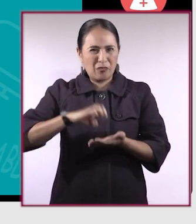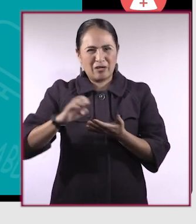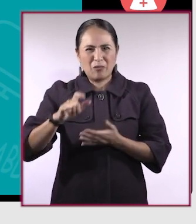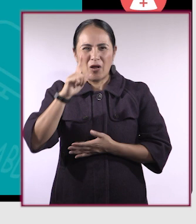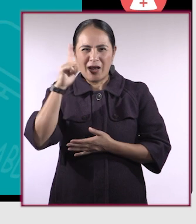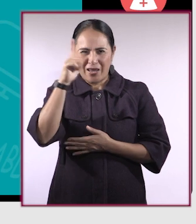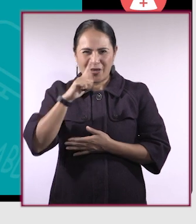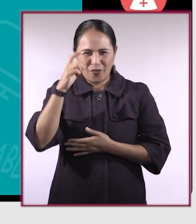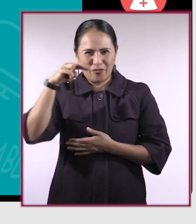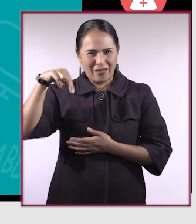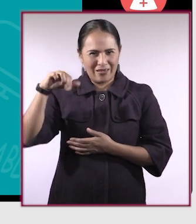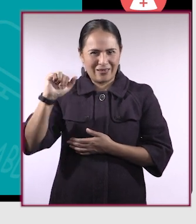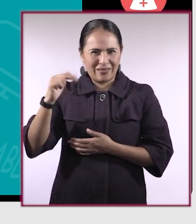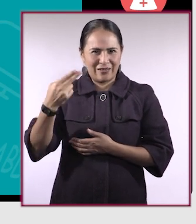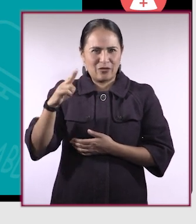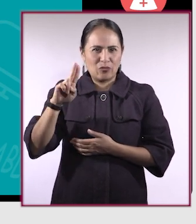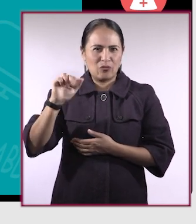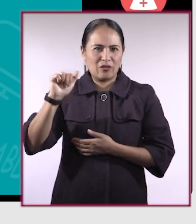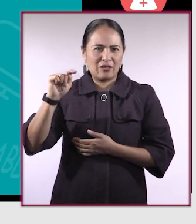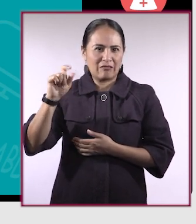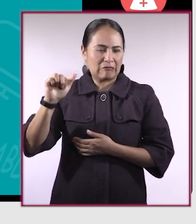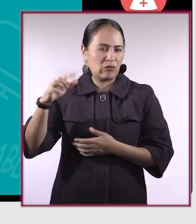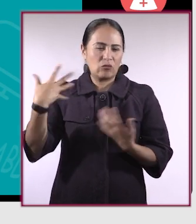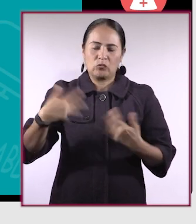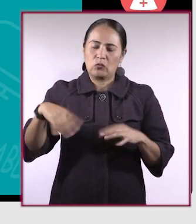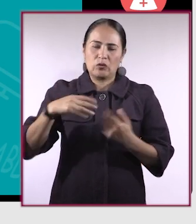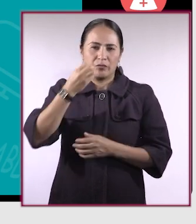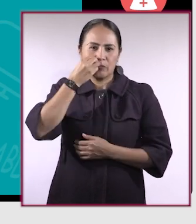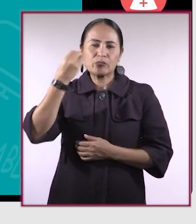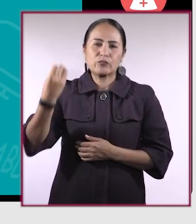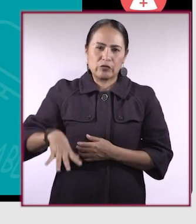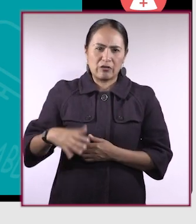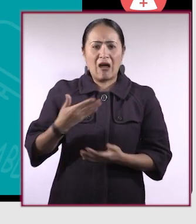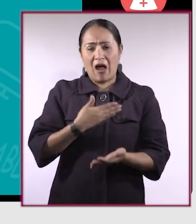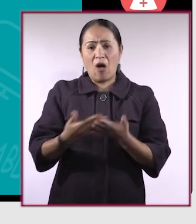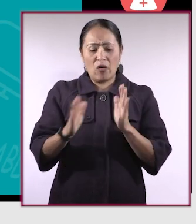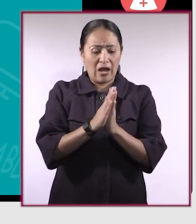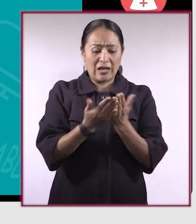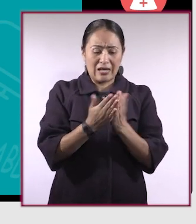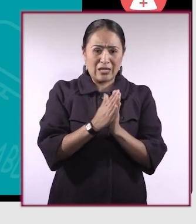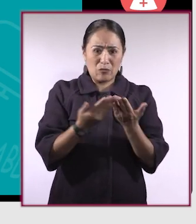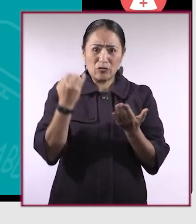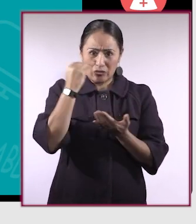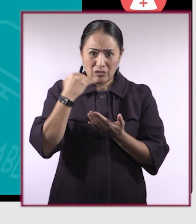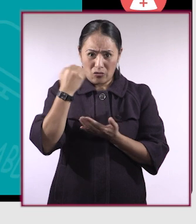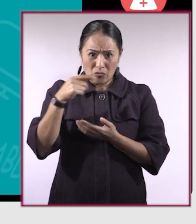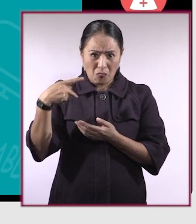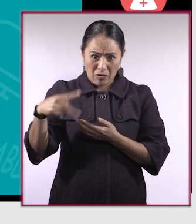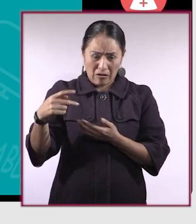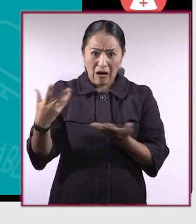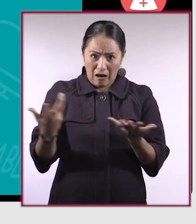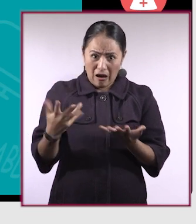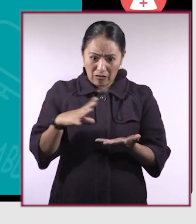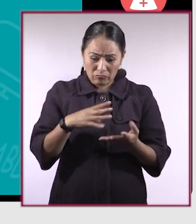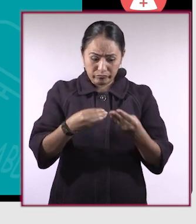lengua náhuatl, pues sería fabuloso, ¿no? Porque en la actualidad pues ya hay pocos textos, ¿no? Sí